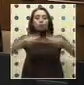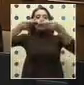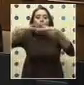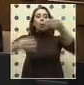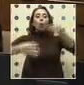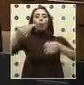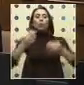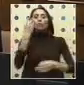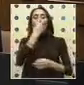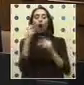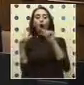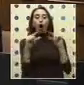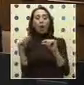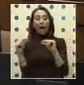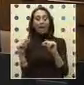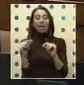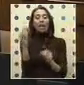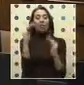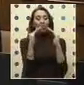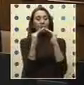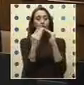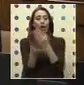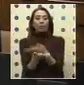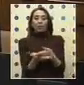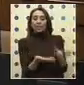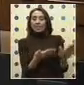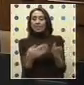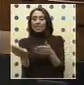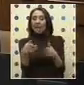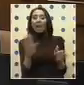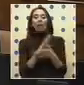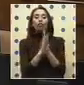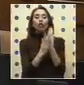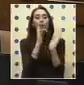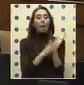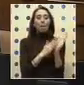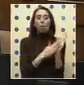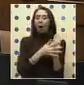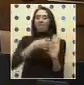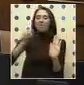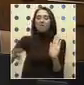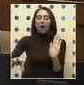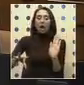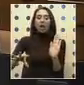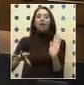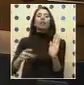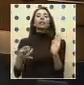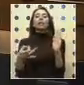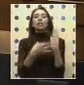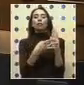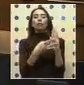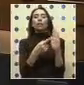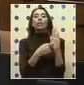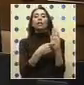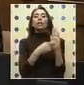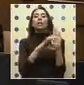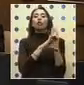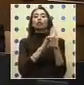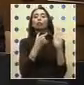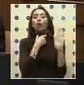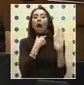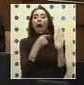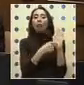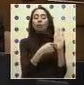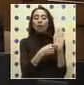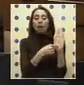Naturalmente, el tribunal deberá excluir todas aquellas pruebas que surjan de infracción a garantías constitucionales, las